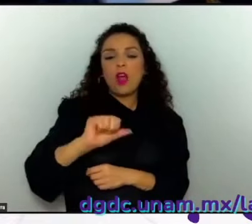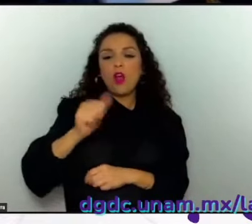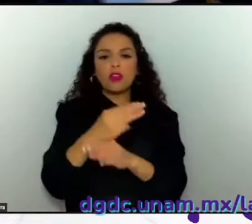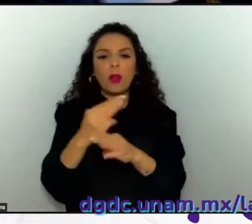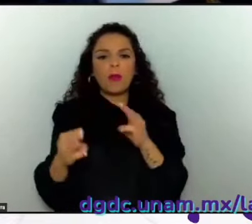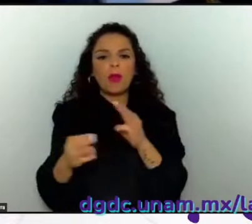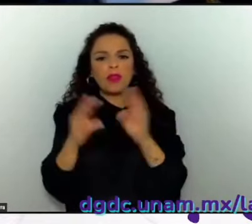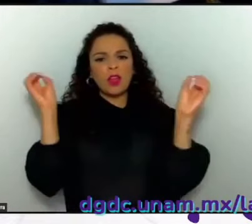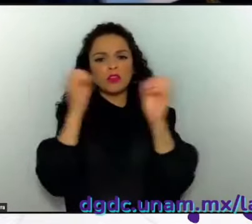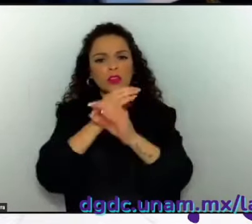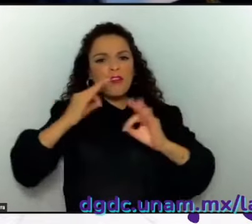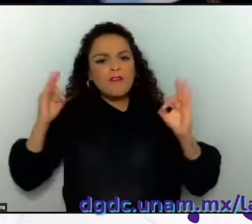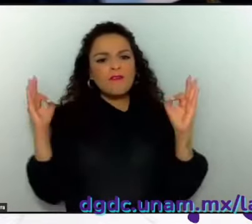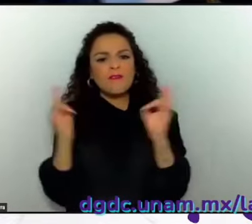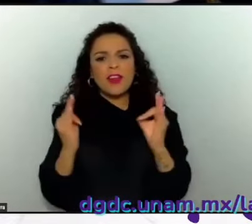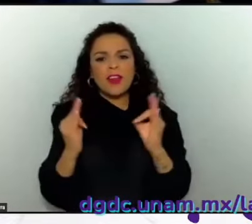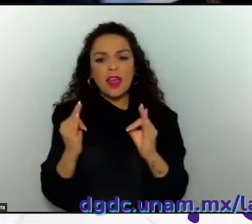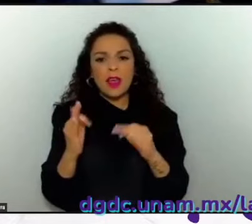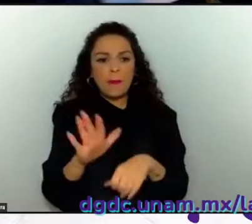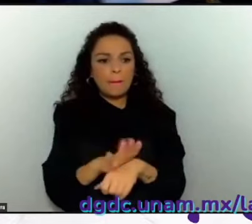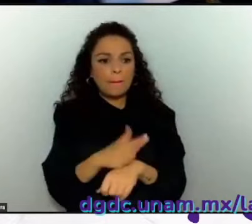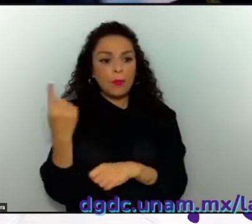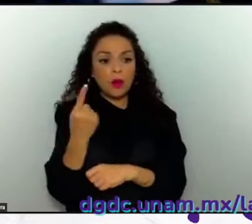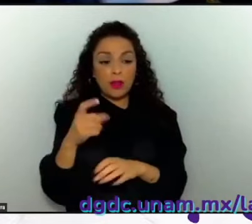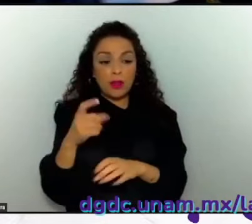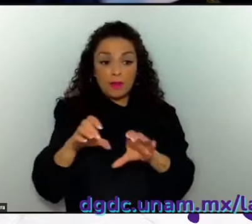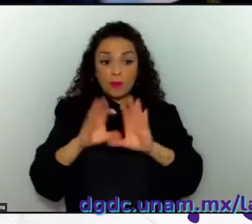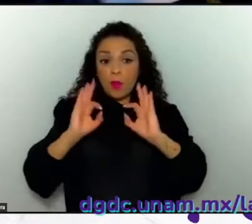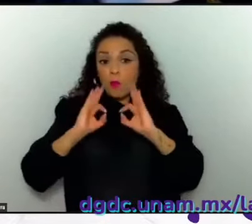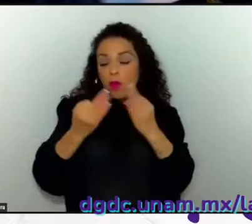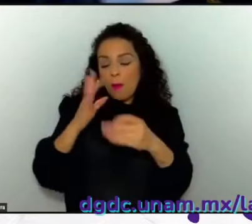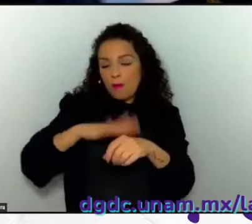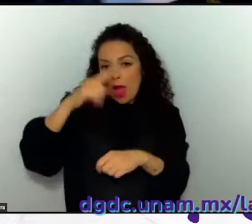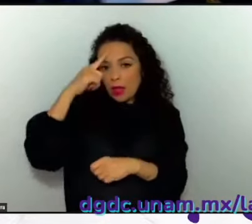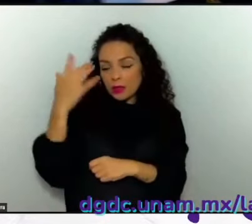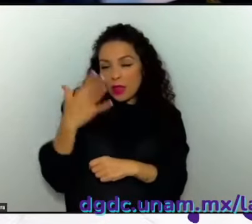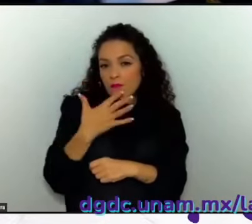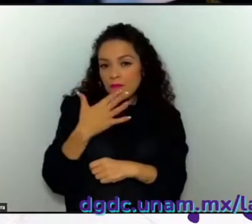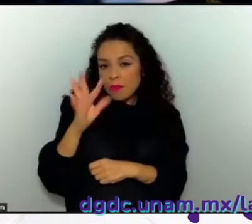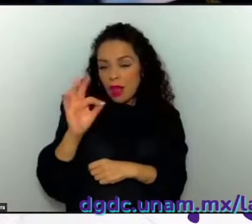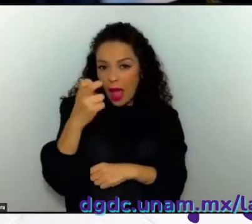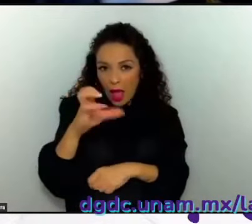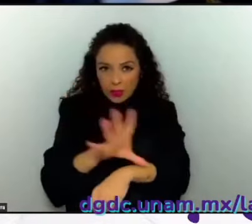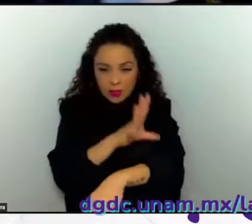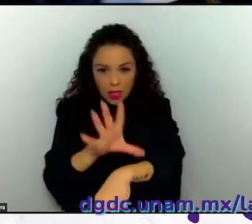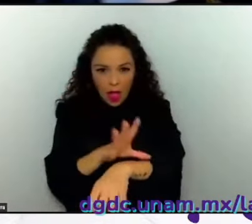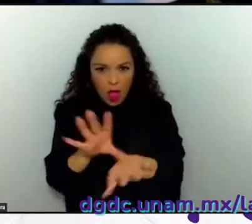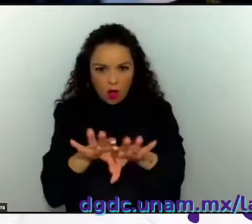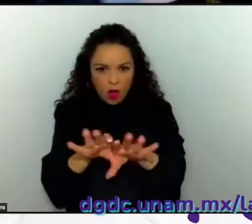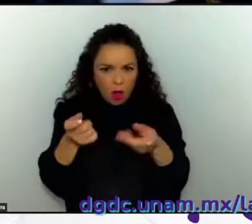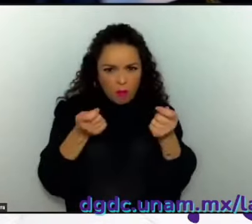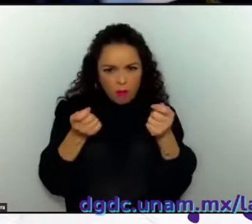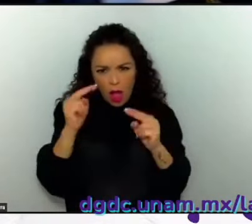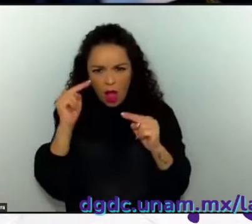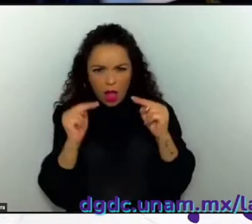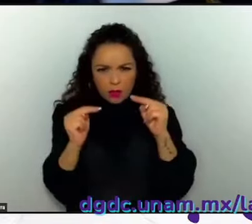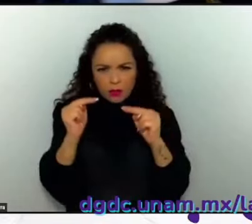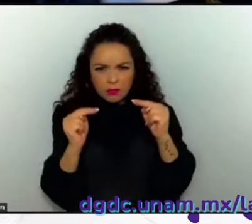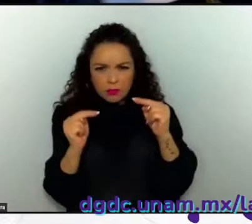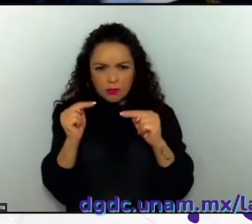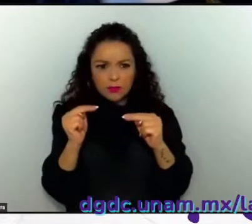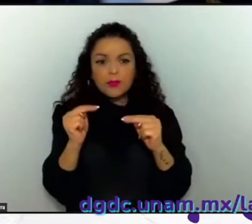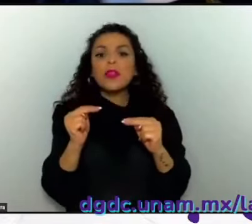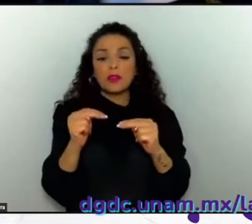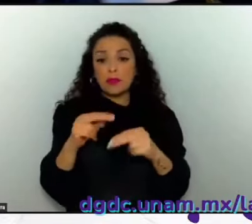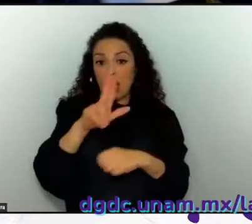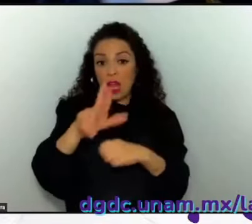partículas de materia oscura y lambda porque una de las maneras más sencillas de modelar la energía oscura es pensar que solo es una constante de la naturaleza